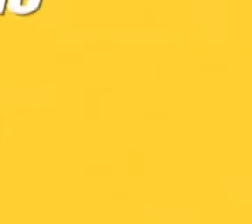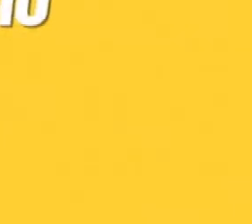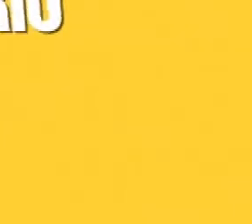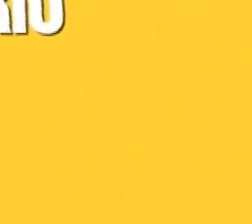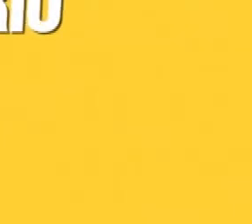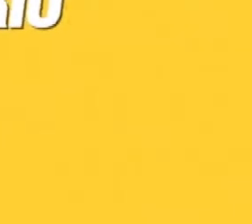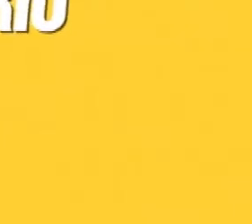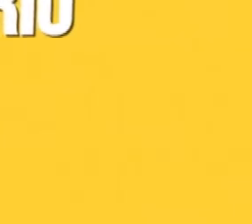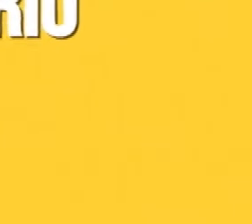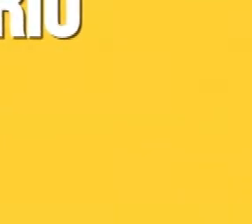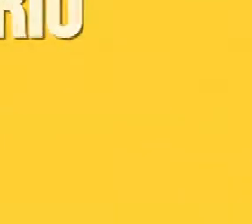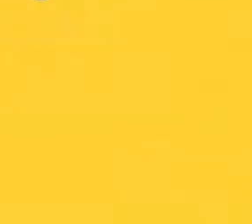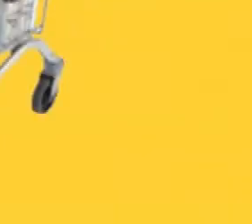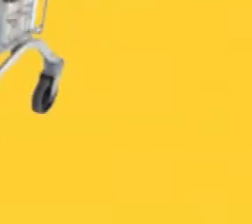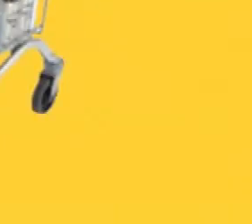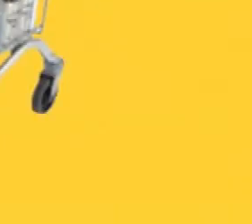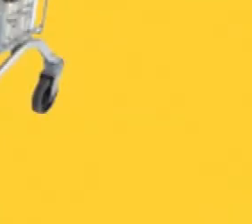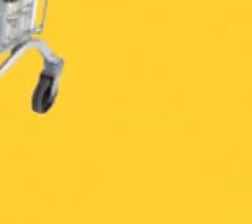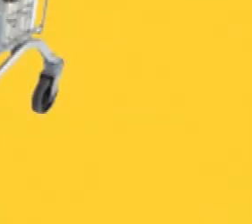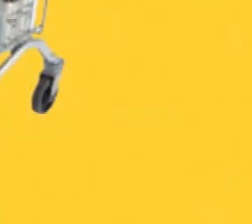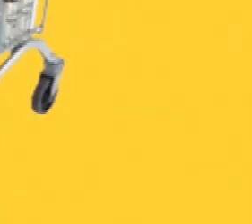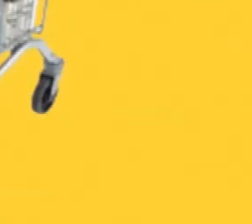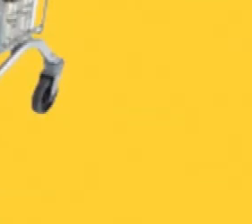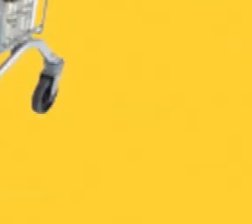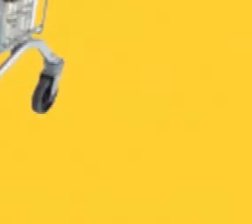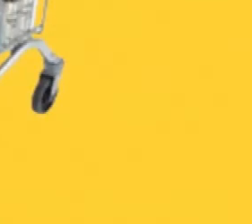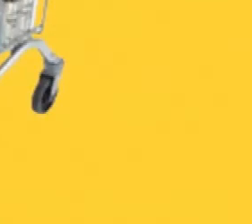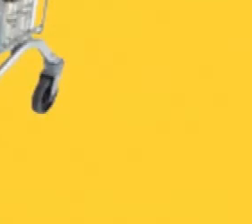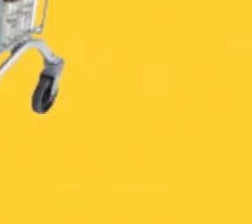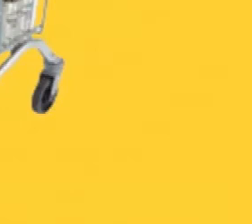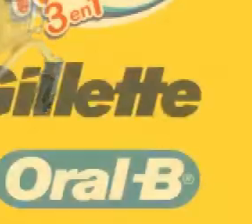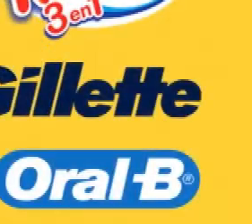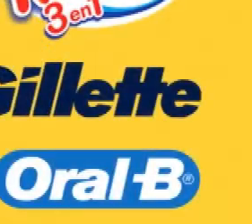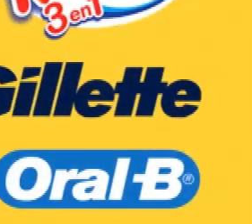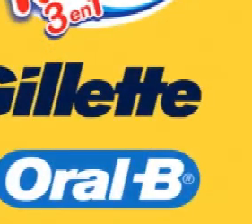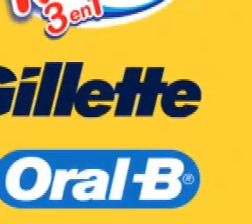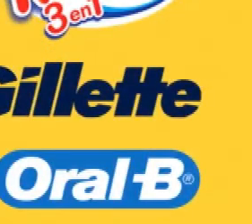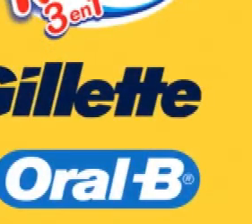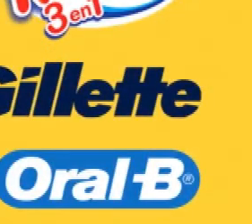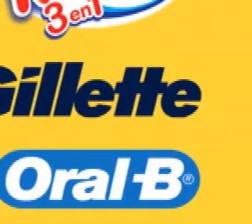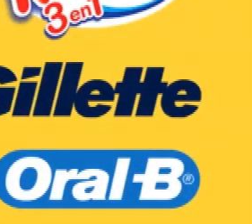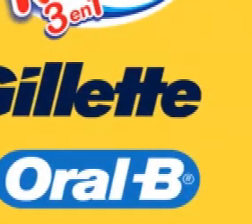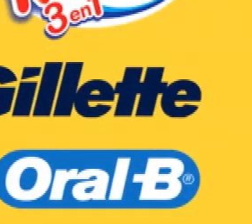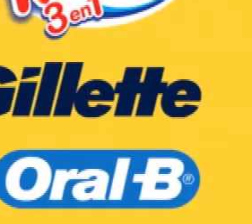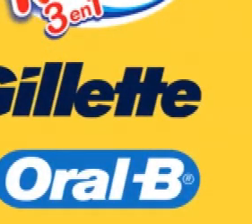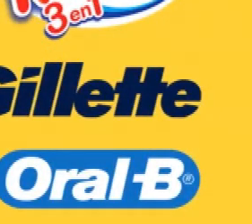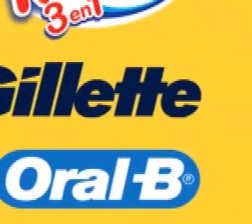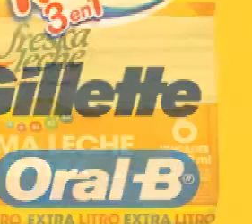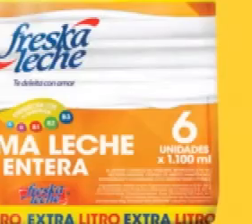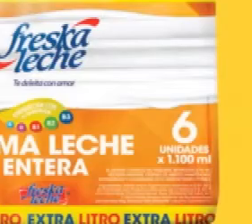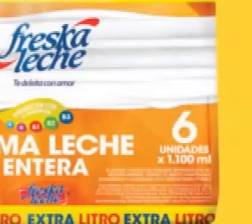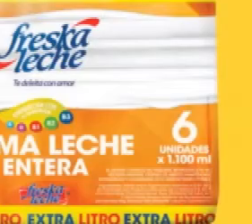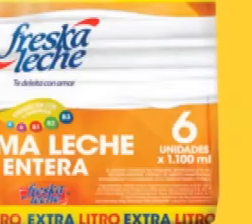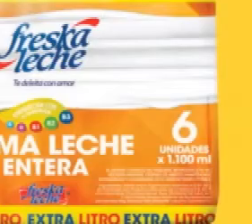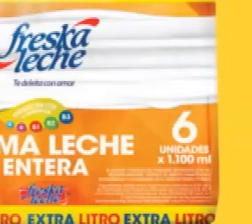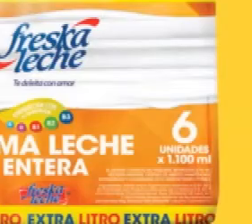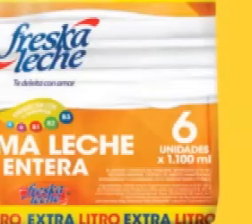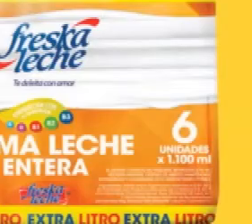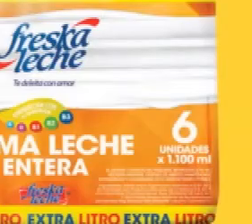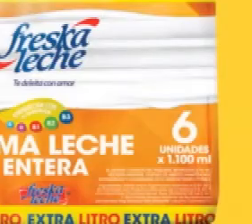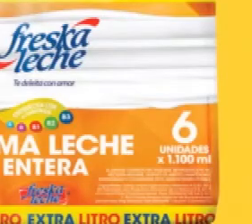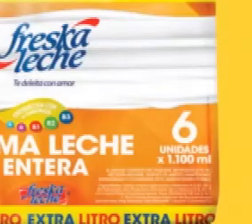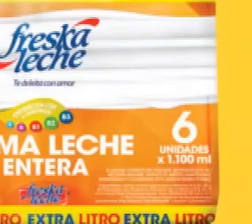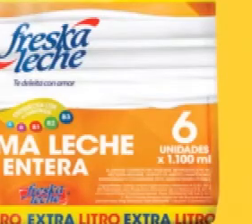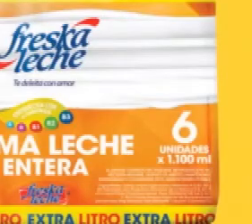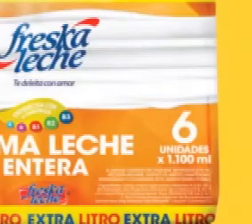Estamos de aniversario en La Quinta. Por mercado familiar mayor a 100 mil pesos, que incluya tres productos de estas marcas, lleva un CISPAD